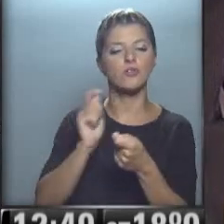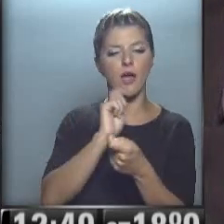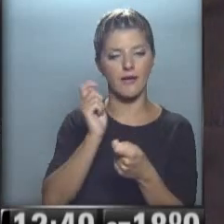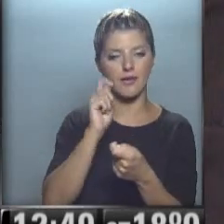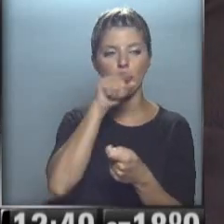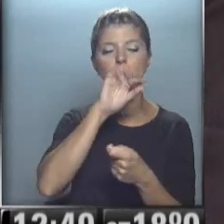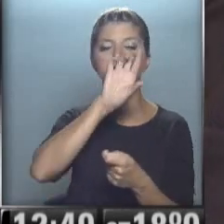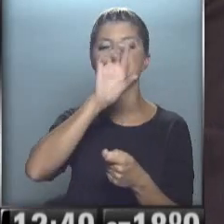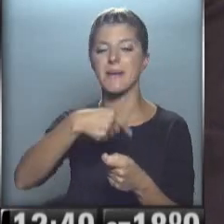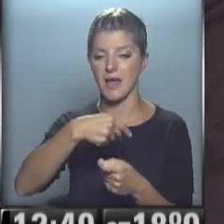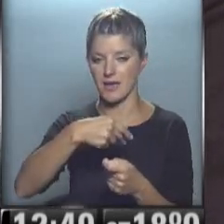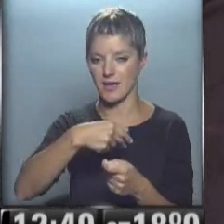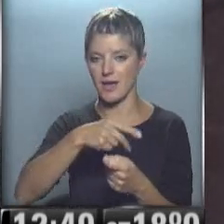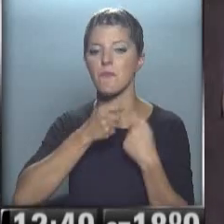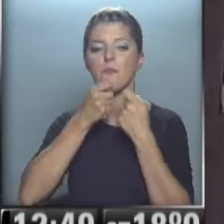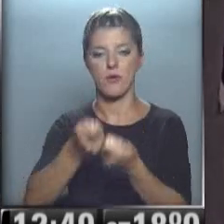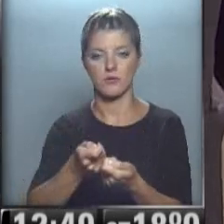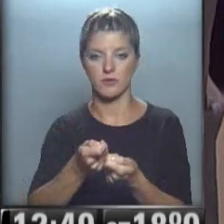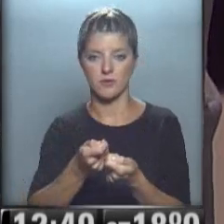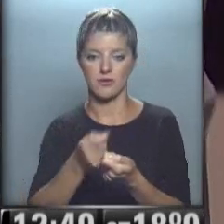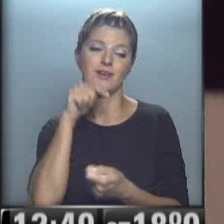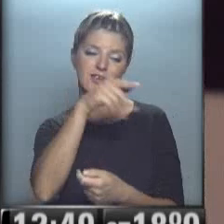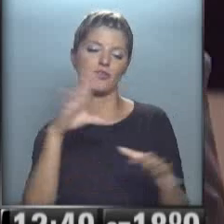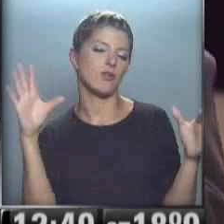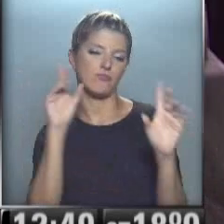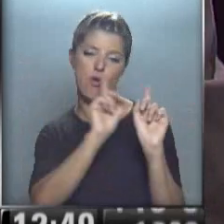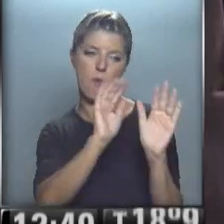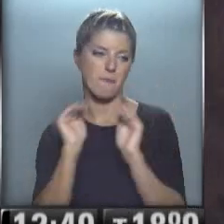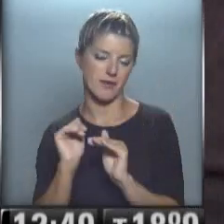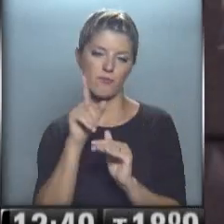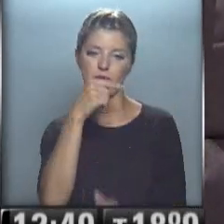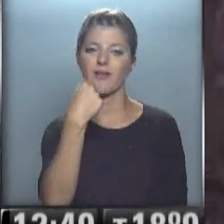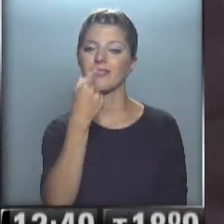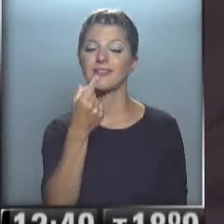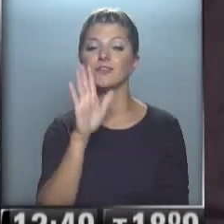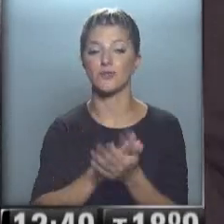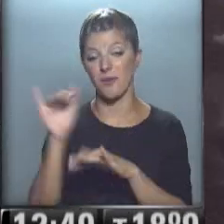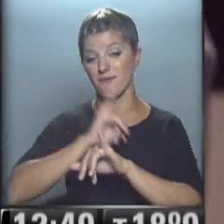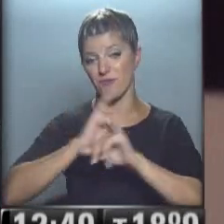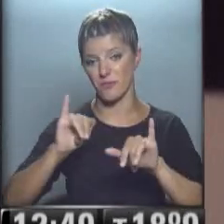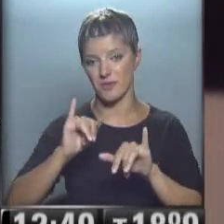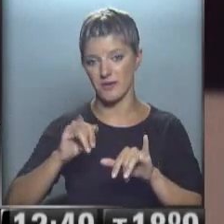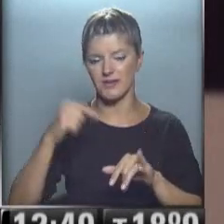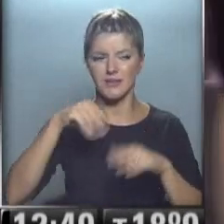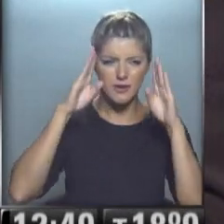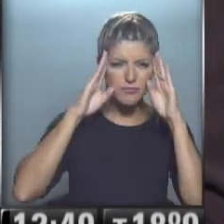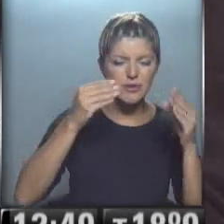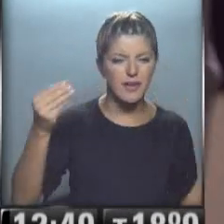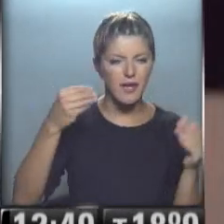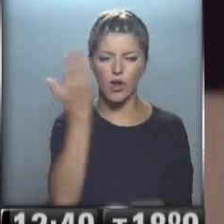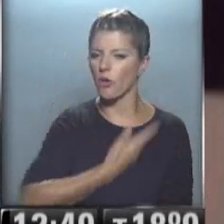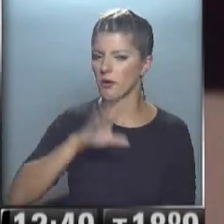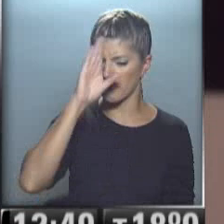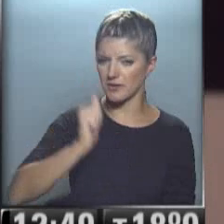de modelo está está apoyando qué va de la mano de lo de lo que que es el eje del del informe es decir qué se atacan las dictaduras o se